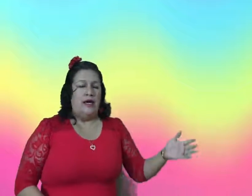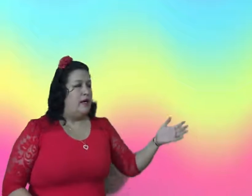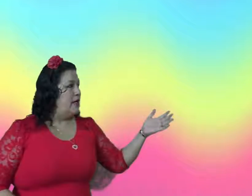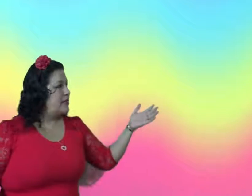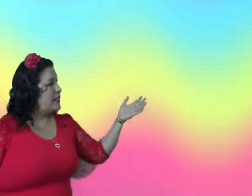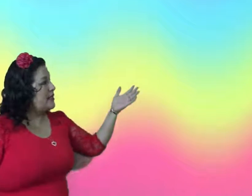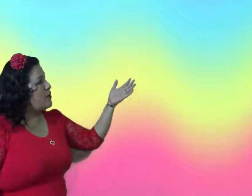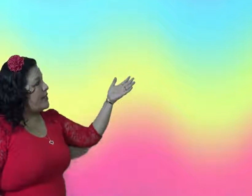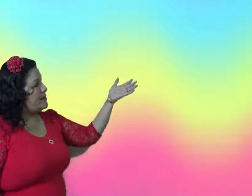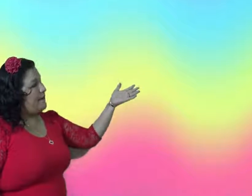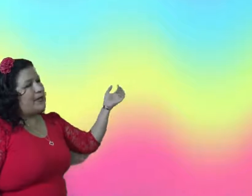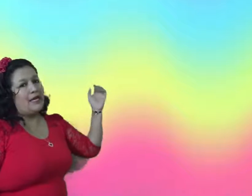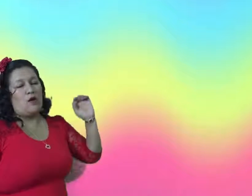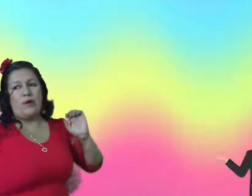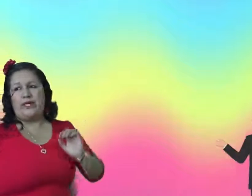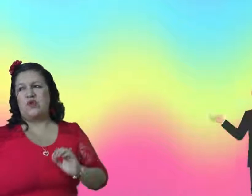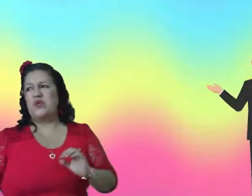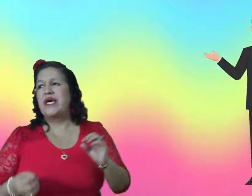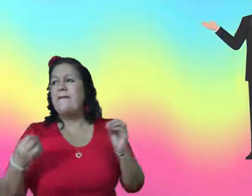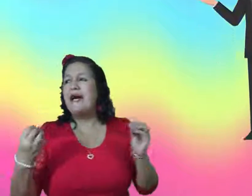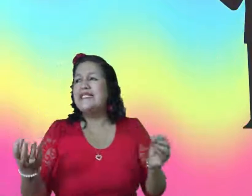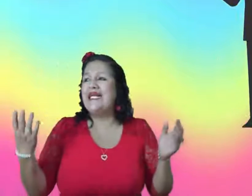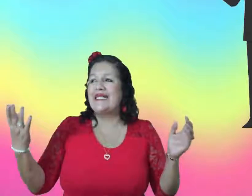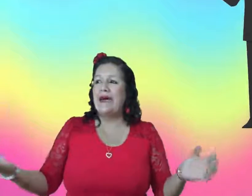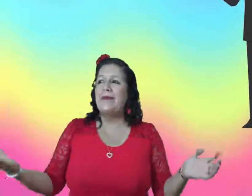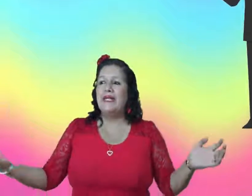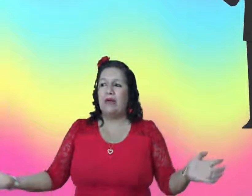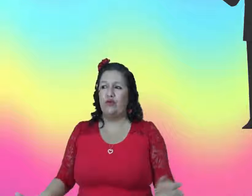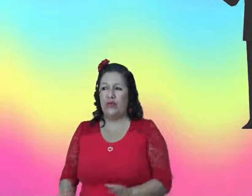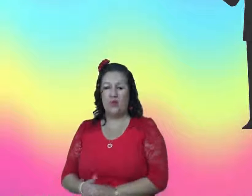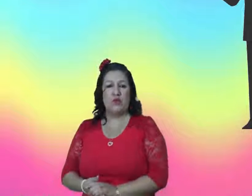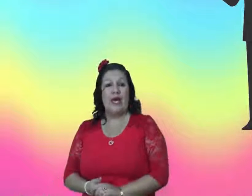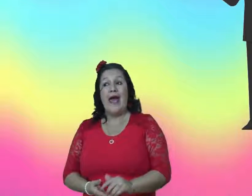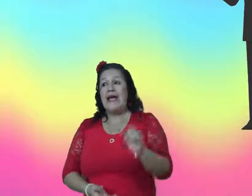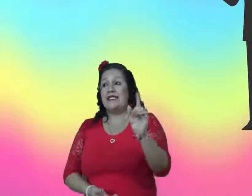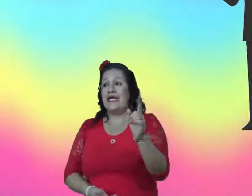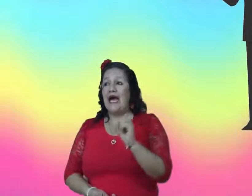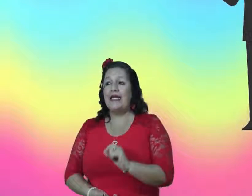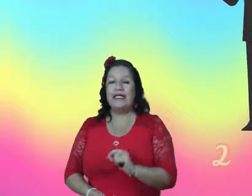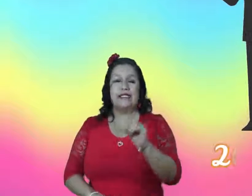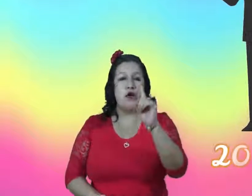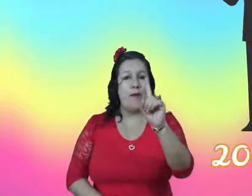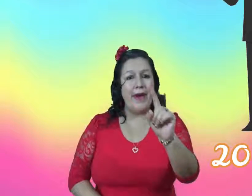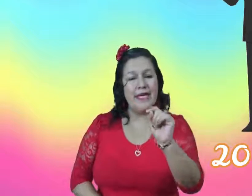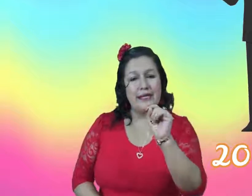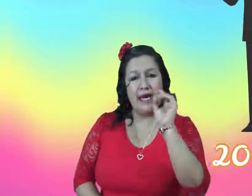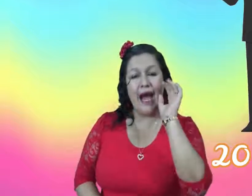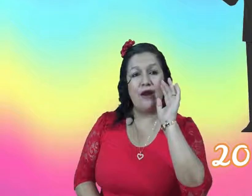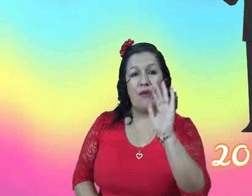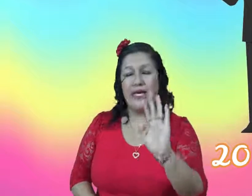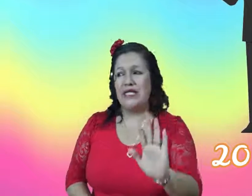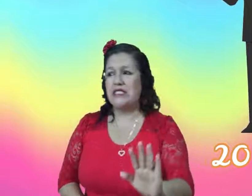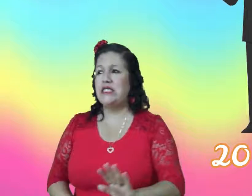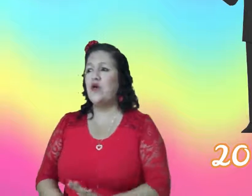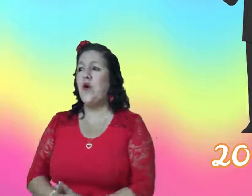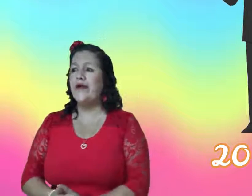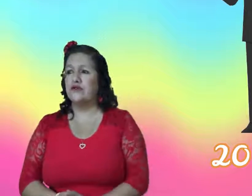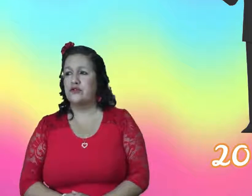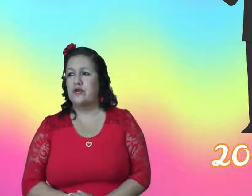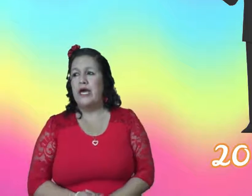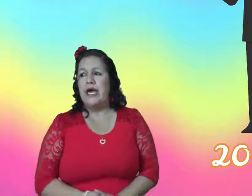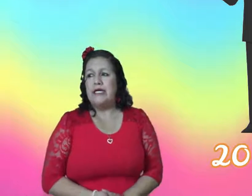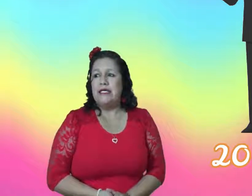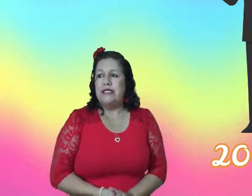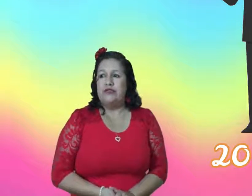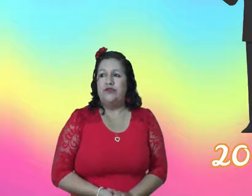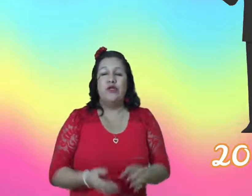tenemos la etapa de la juventud. ¿Qué pasa en la etapa de la juventud? Será desde los veinte a los veinticinco